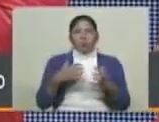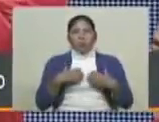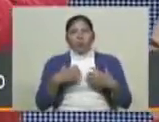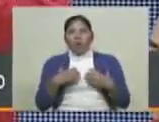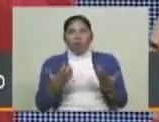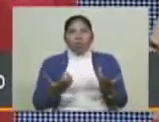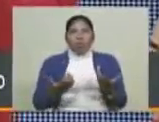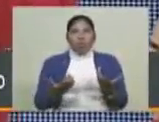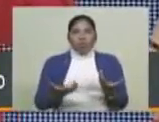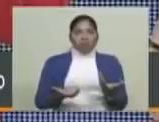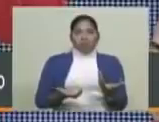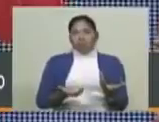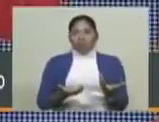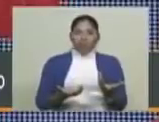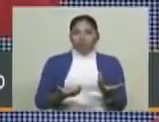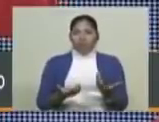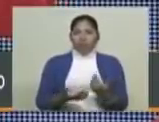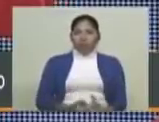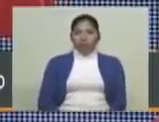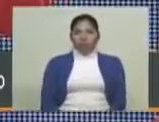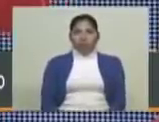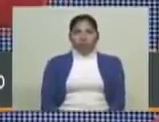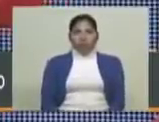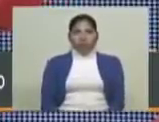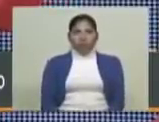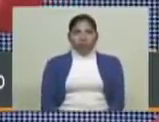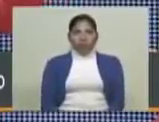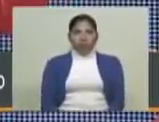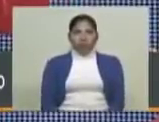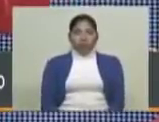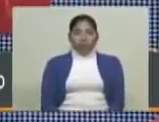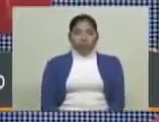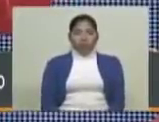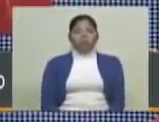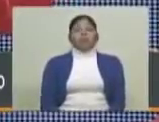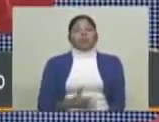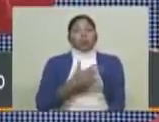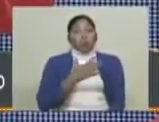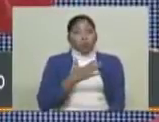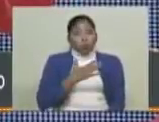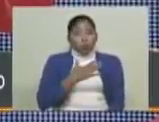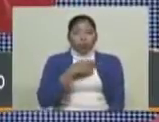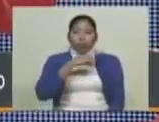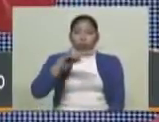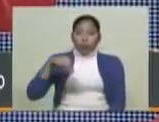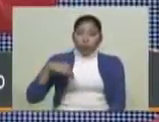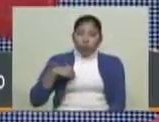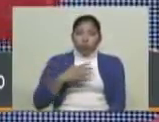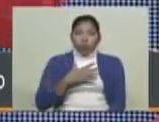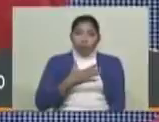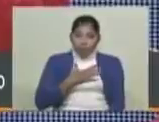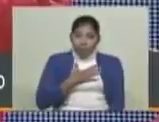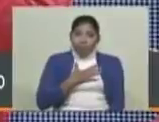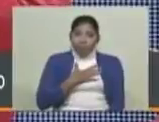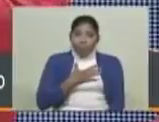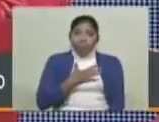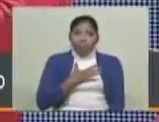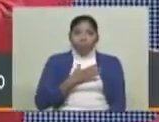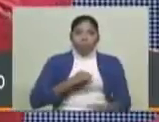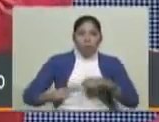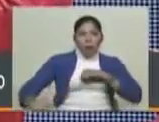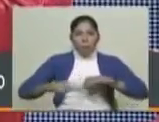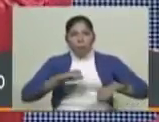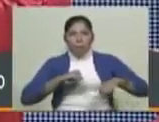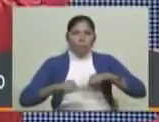para alcanzar esa meta en estas elecciones. Depende de nosotros, Depende de nosotros de